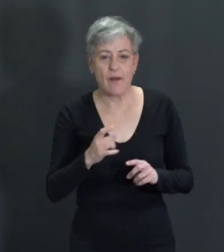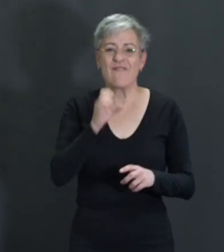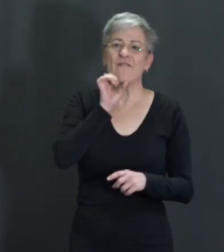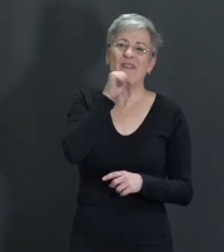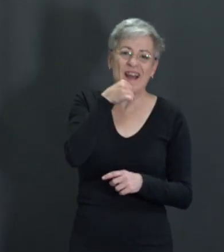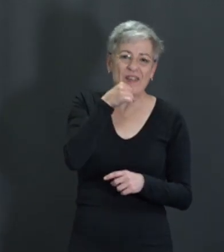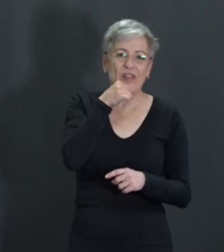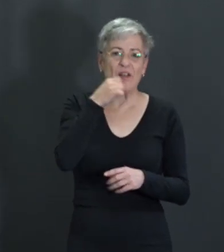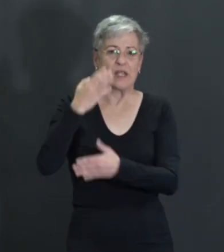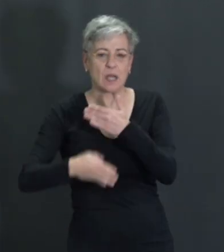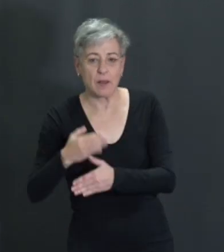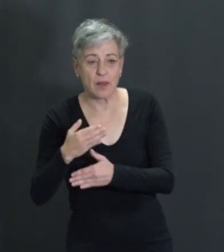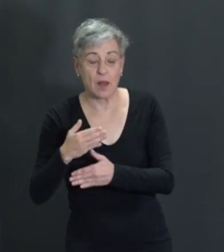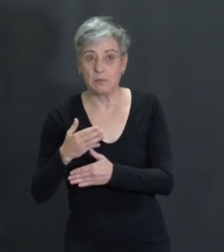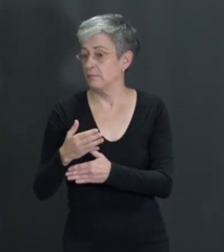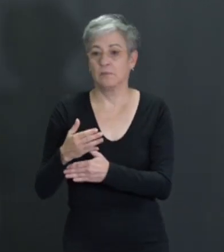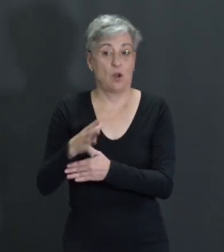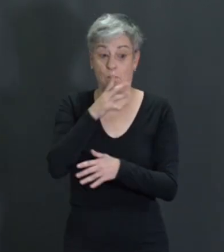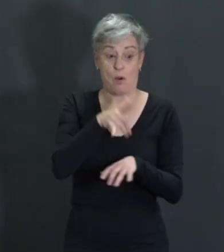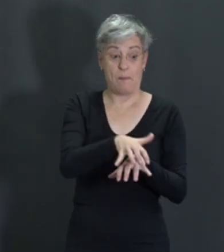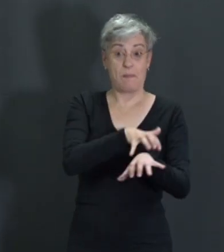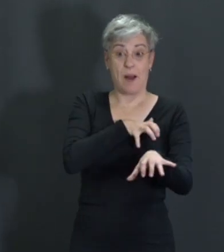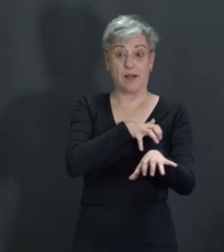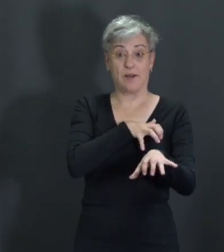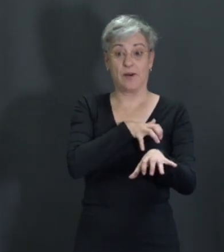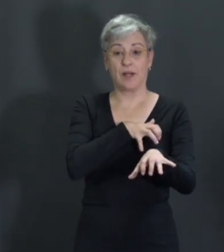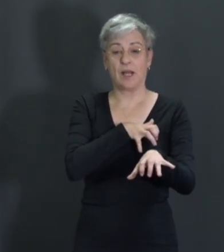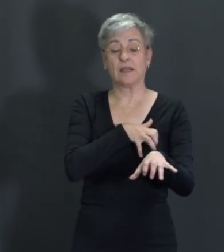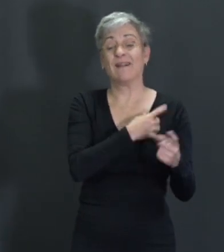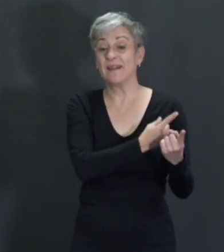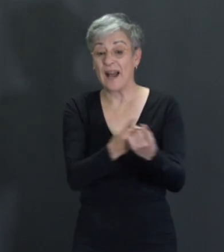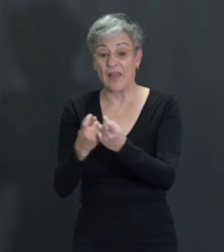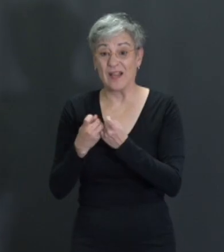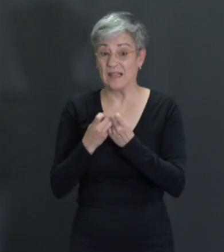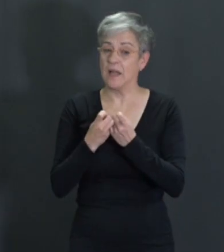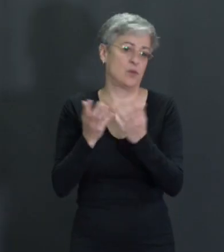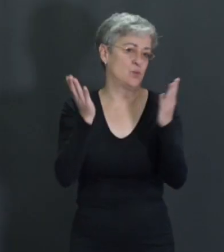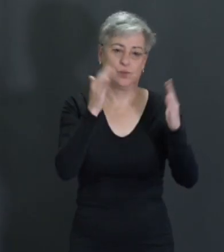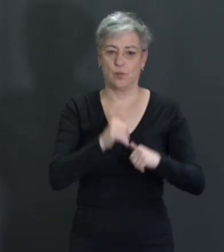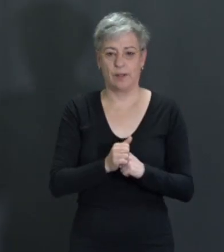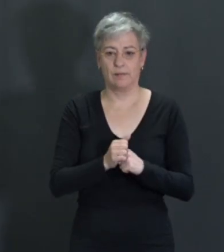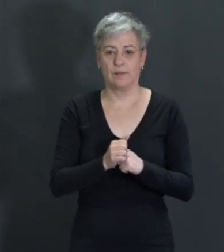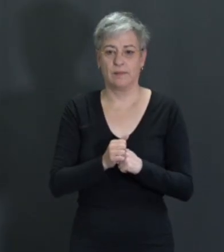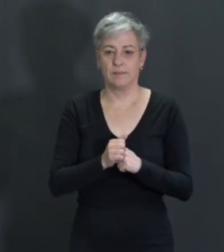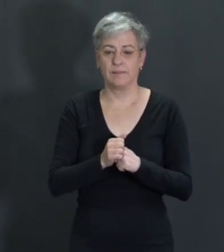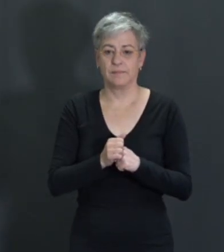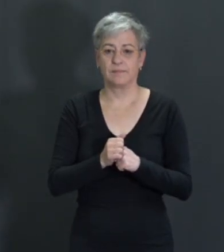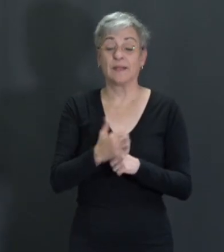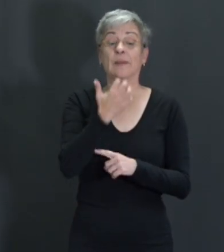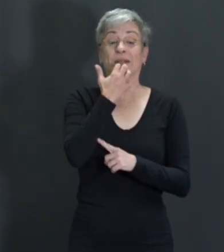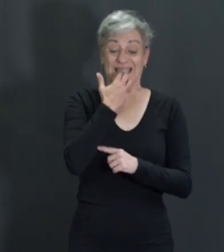discapacidad, porque la mayoría de las personas no tienen esas necesidades, afortunadamente. Eso sí, las que las